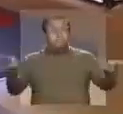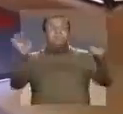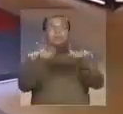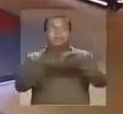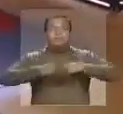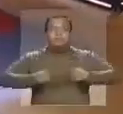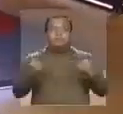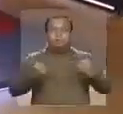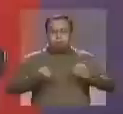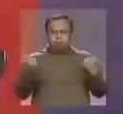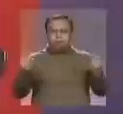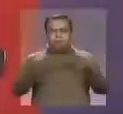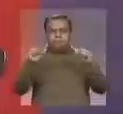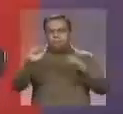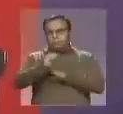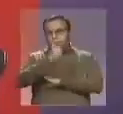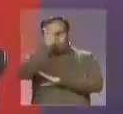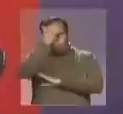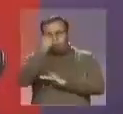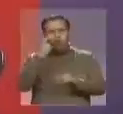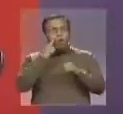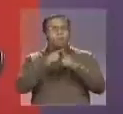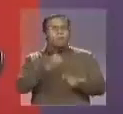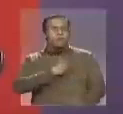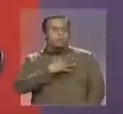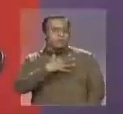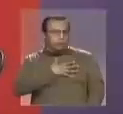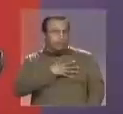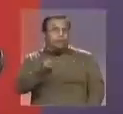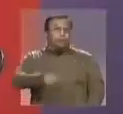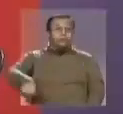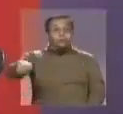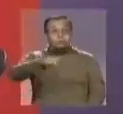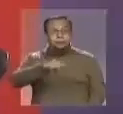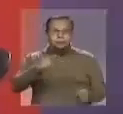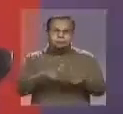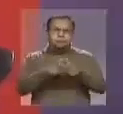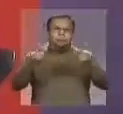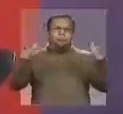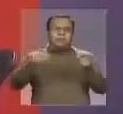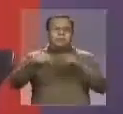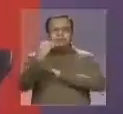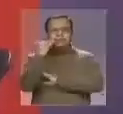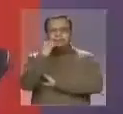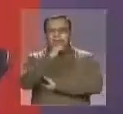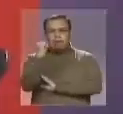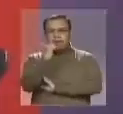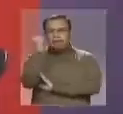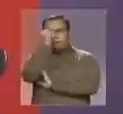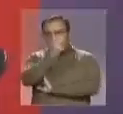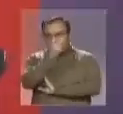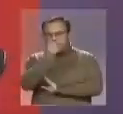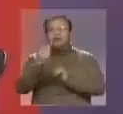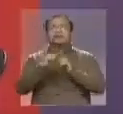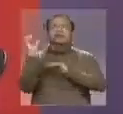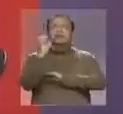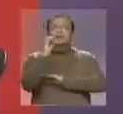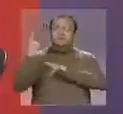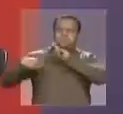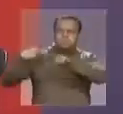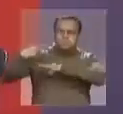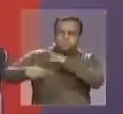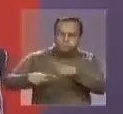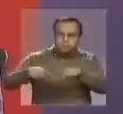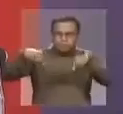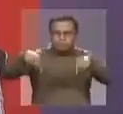que Bogotá es el centro de las oportunidades donde se desplazan la mayoría de las mujeres negras y afrocolombianas